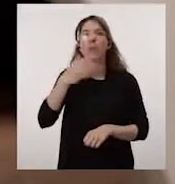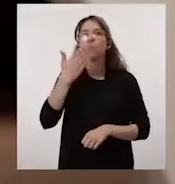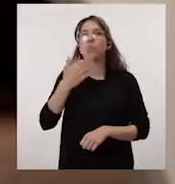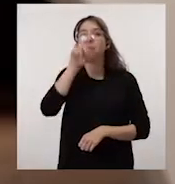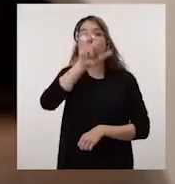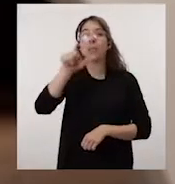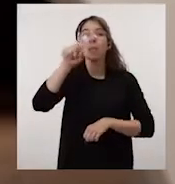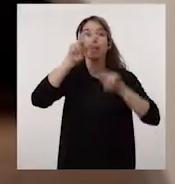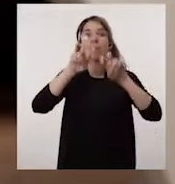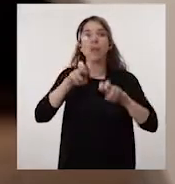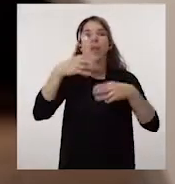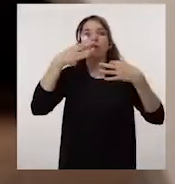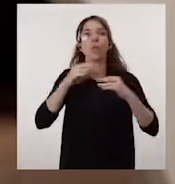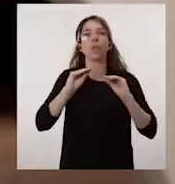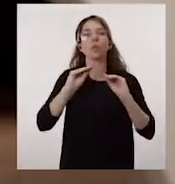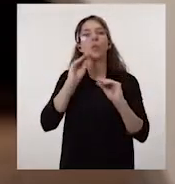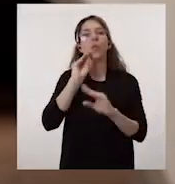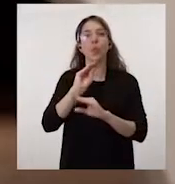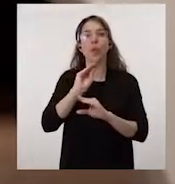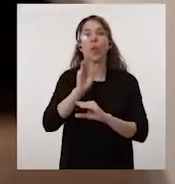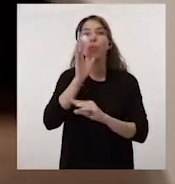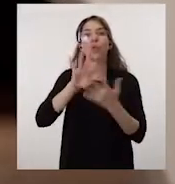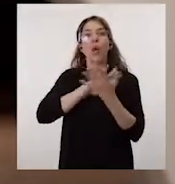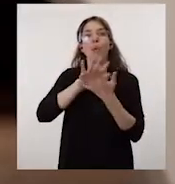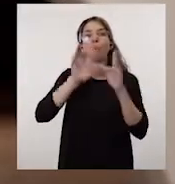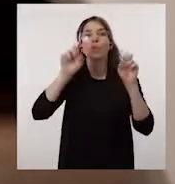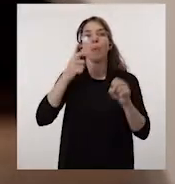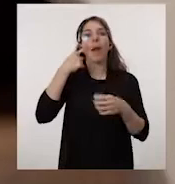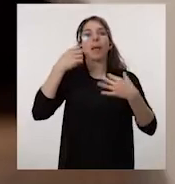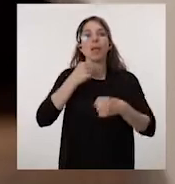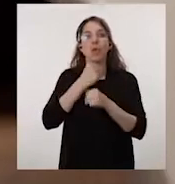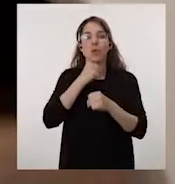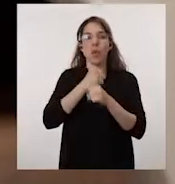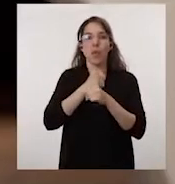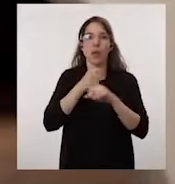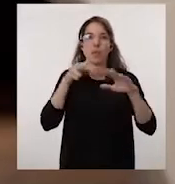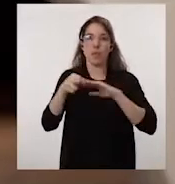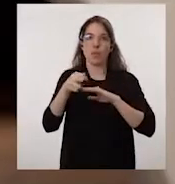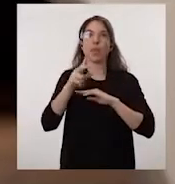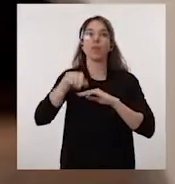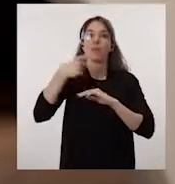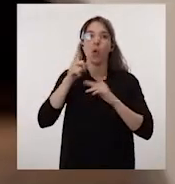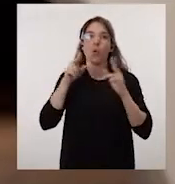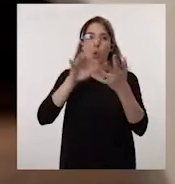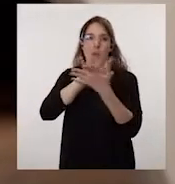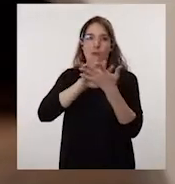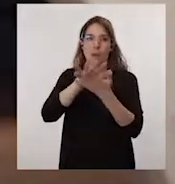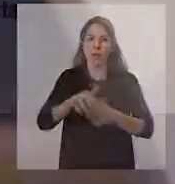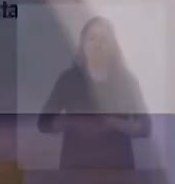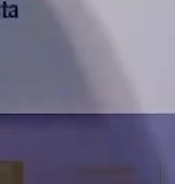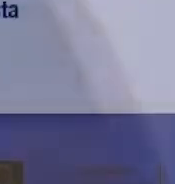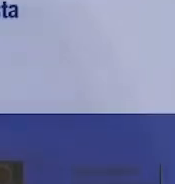por la seguridad del investigador y por eso vamos a hablar sobre prevención de riesgos laborales y lo vamos a hacer en el siguiente bloque